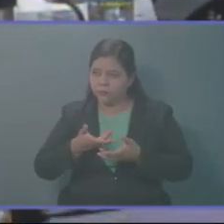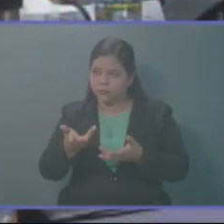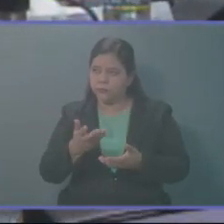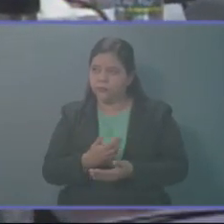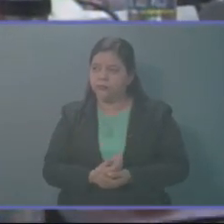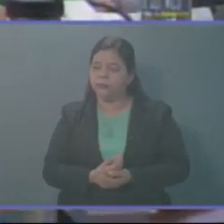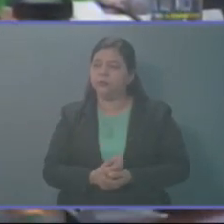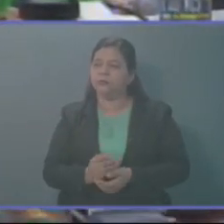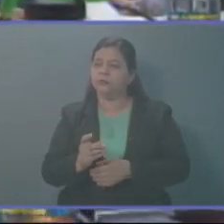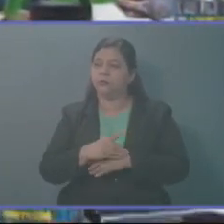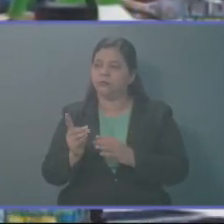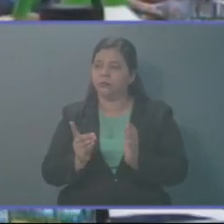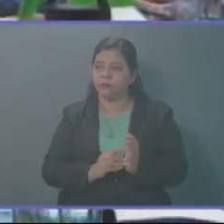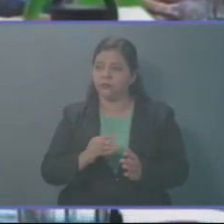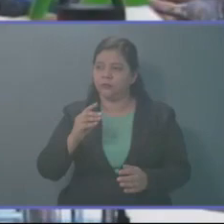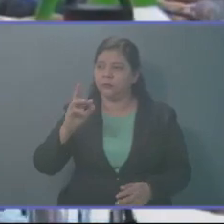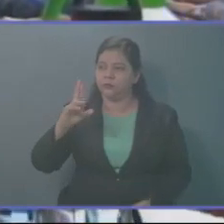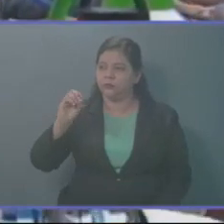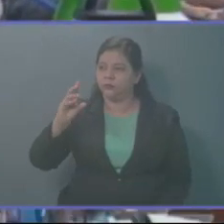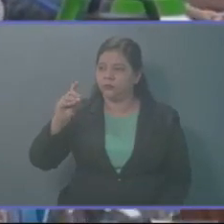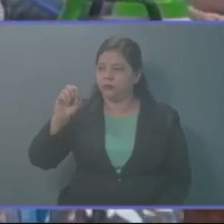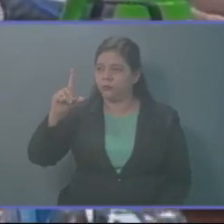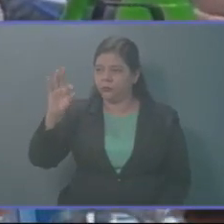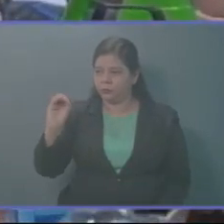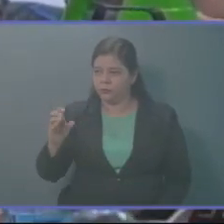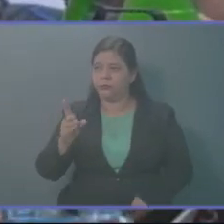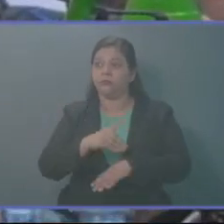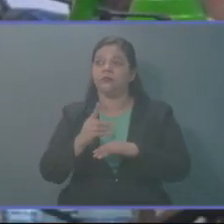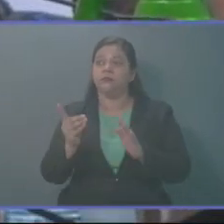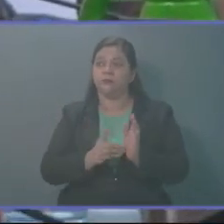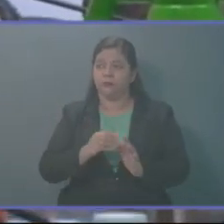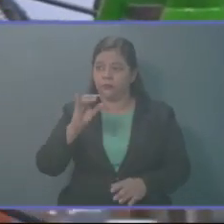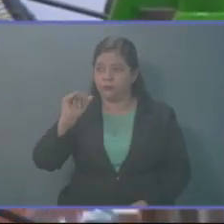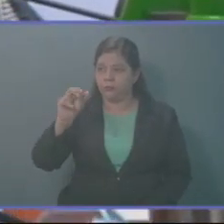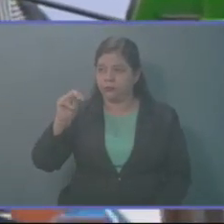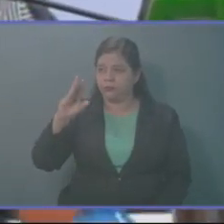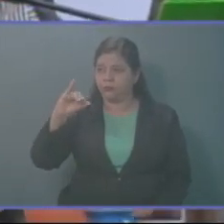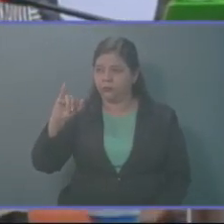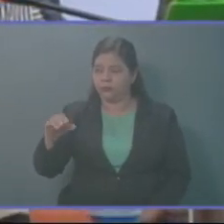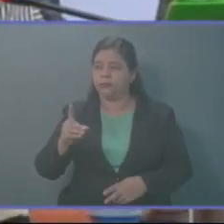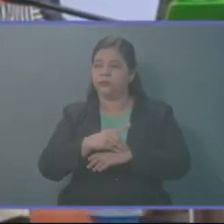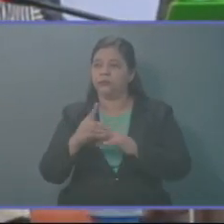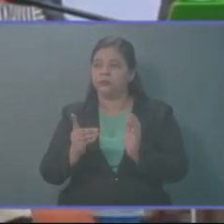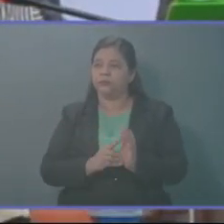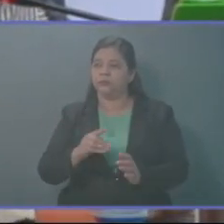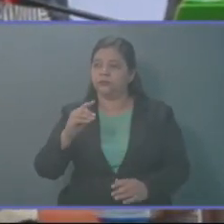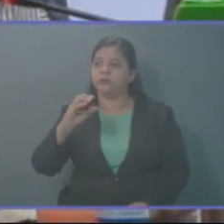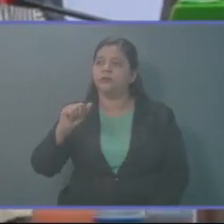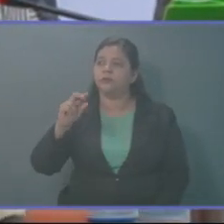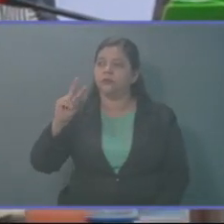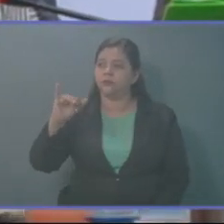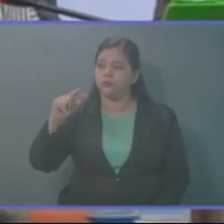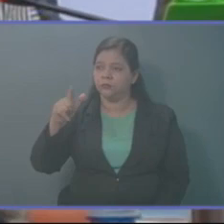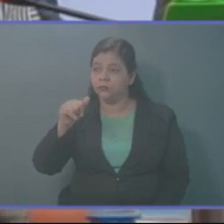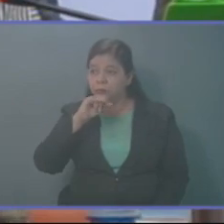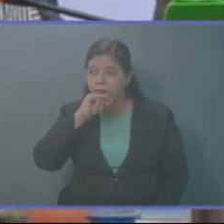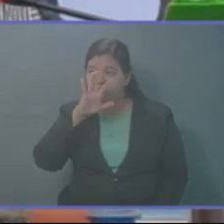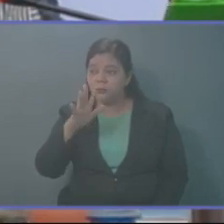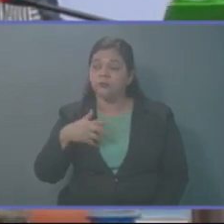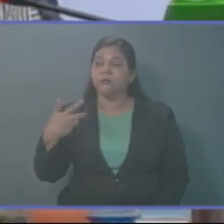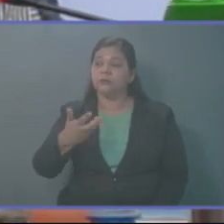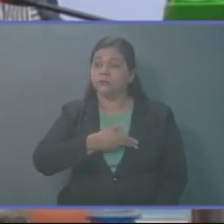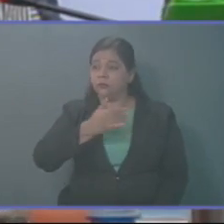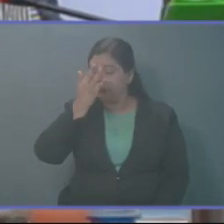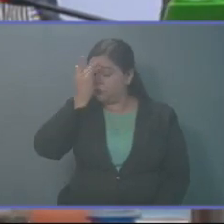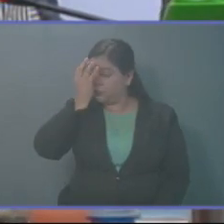el diputado Parker, la diputada Yancy Urbina, el diputado Rodrigo Ávila, y la preocupación que esto